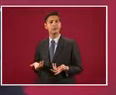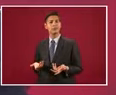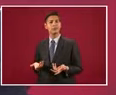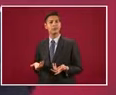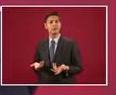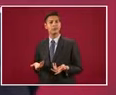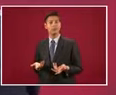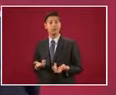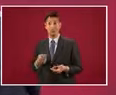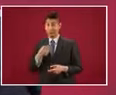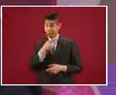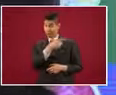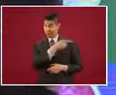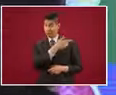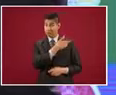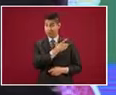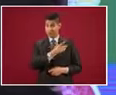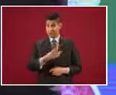Porque el faraón